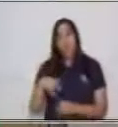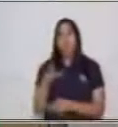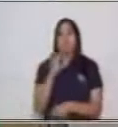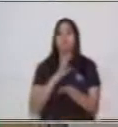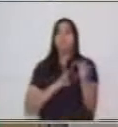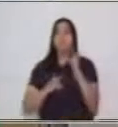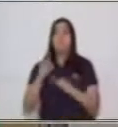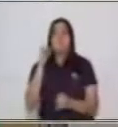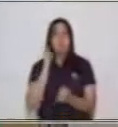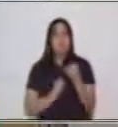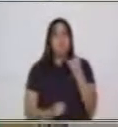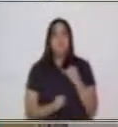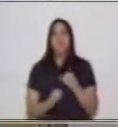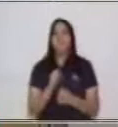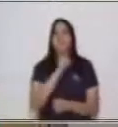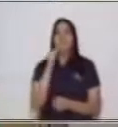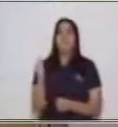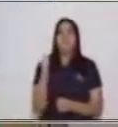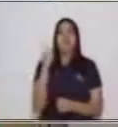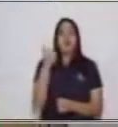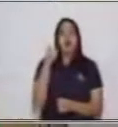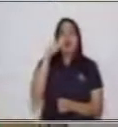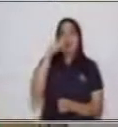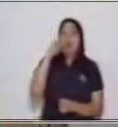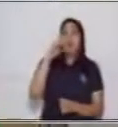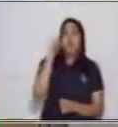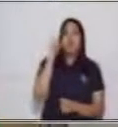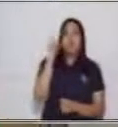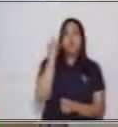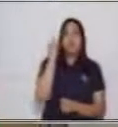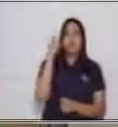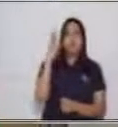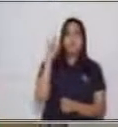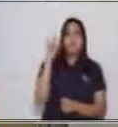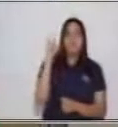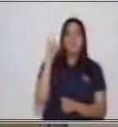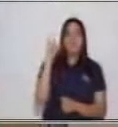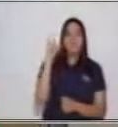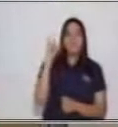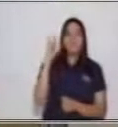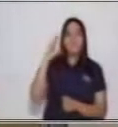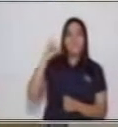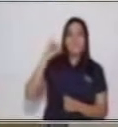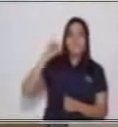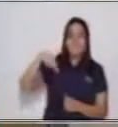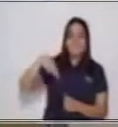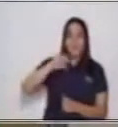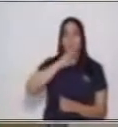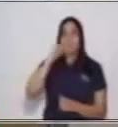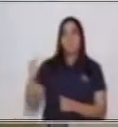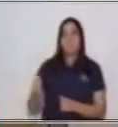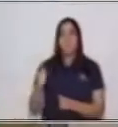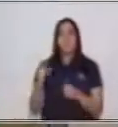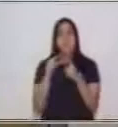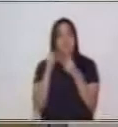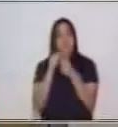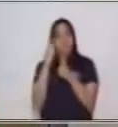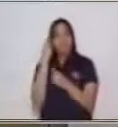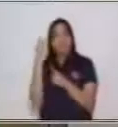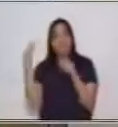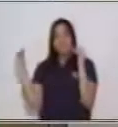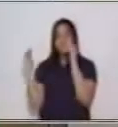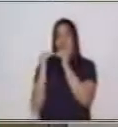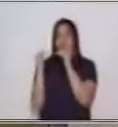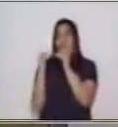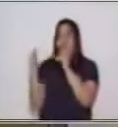va la terminación nuevamente. Atribución, y otra palabra es atributo. Entonces, si aquí te das cuenta,